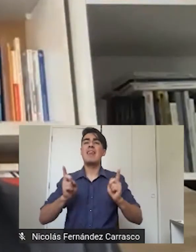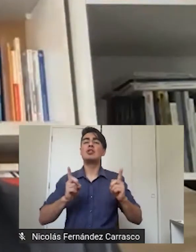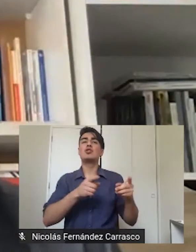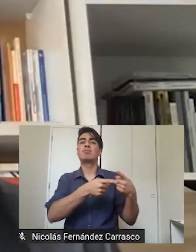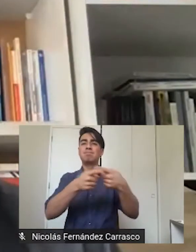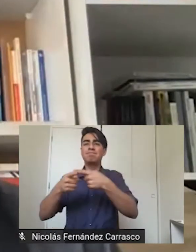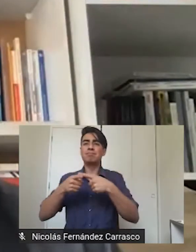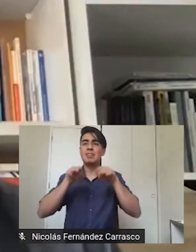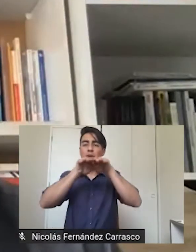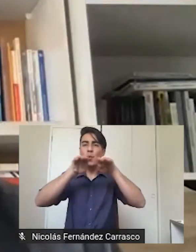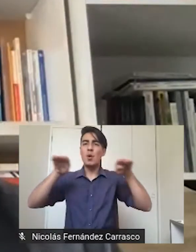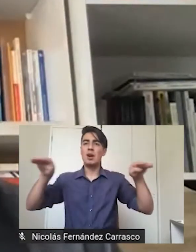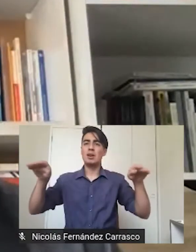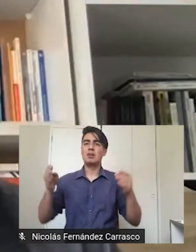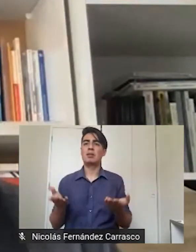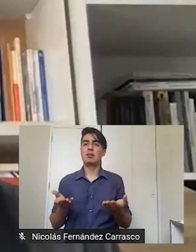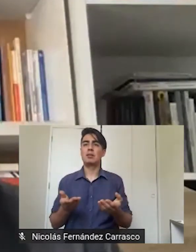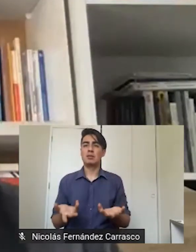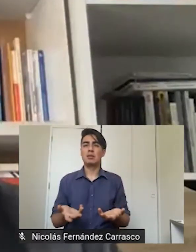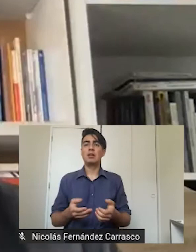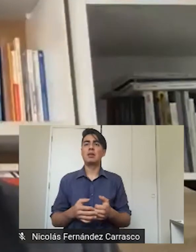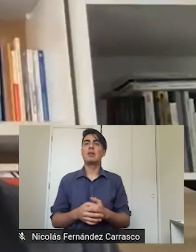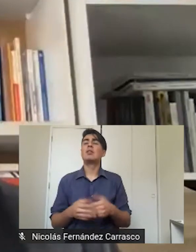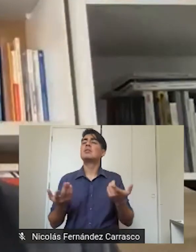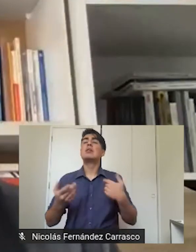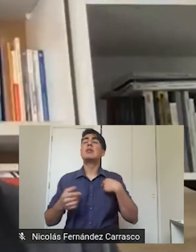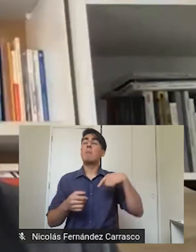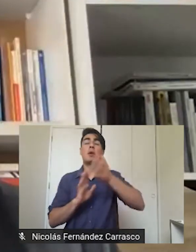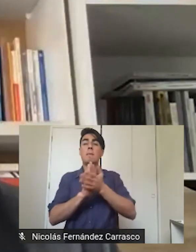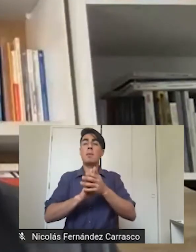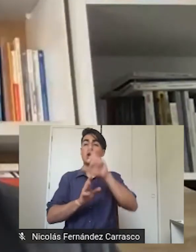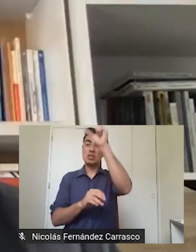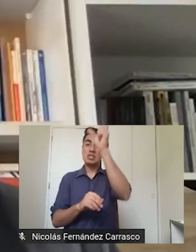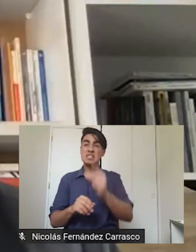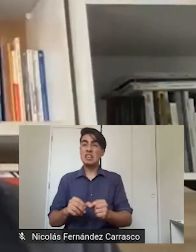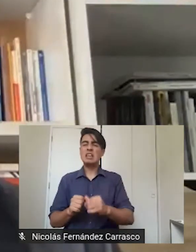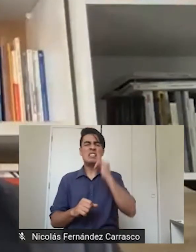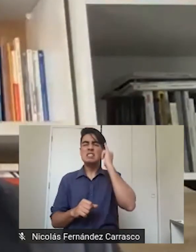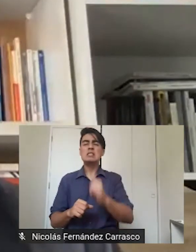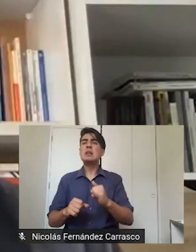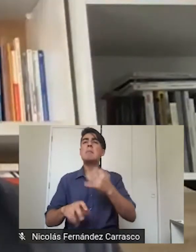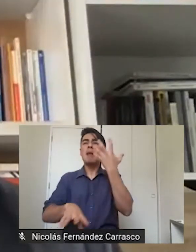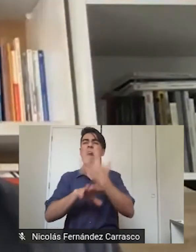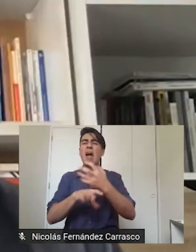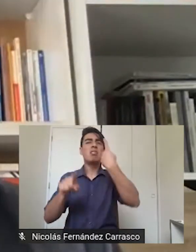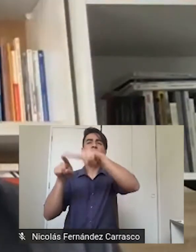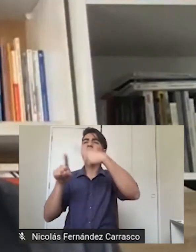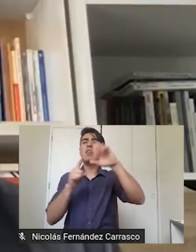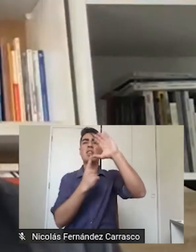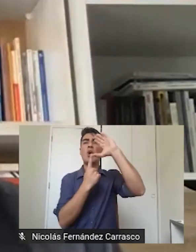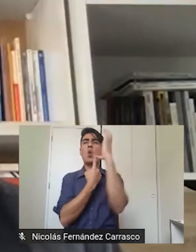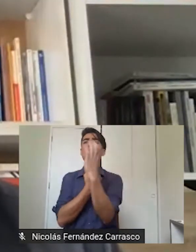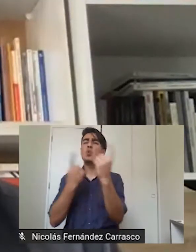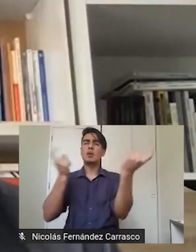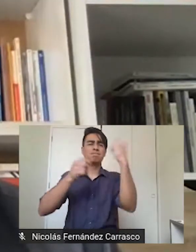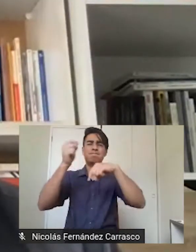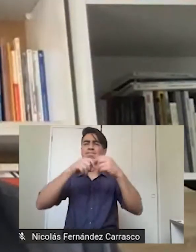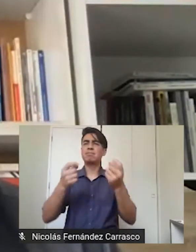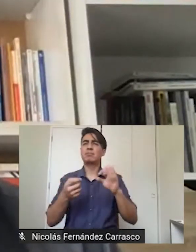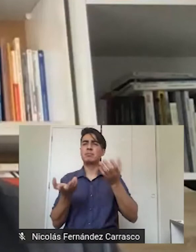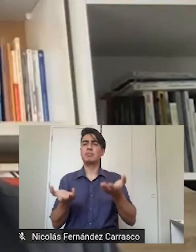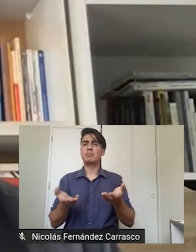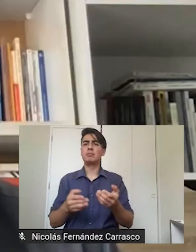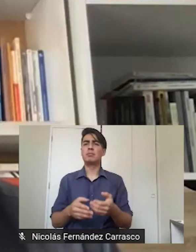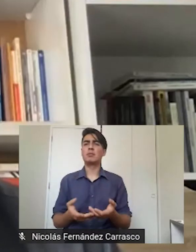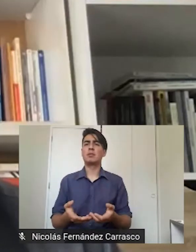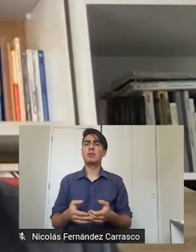en nuestro país particularmente, que siempre ha sido multicultural. La educación para la paz precisamente se enmarca